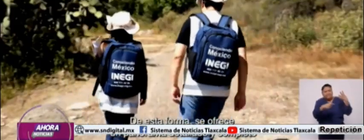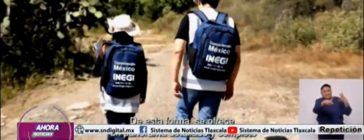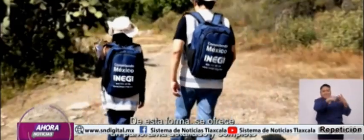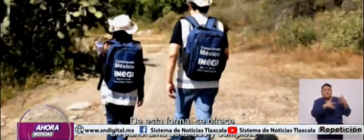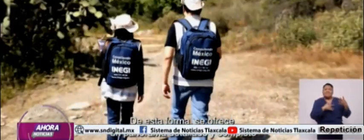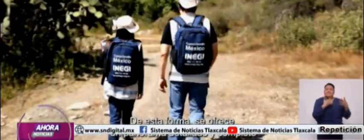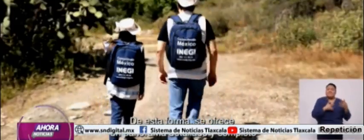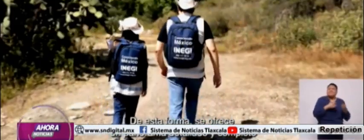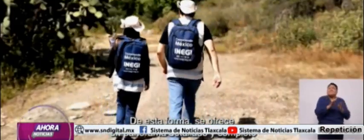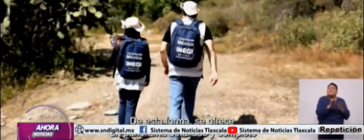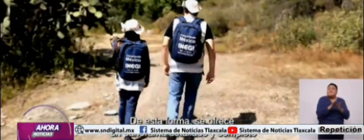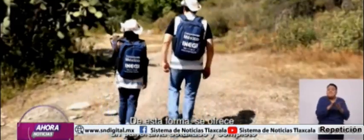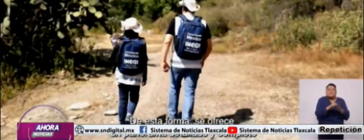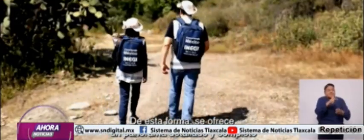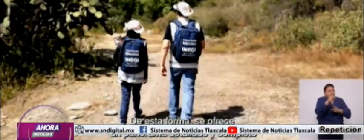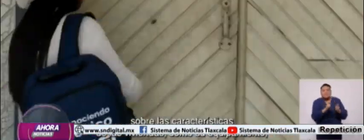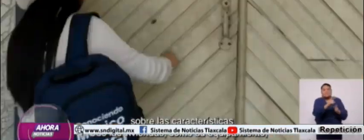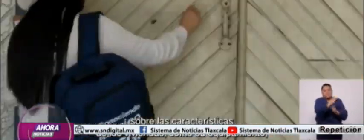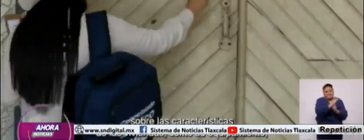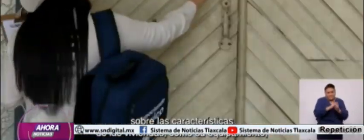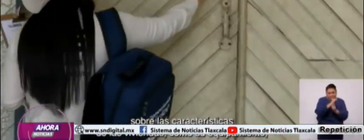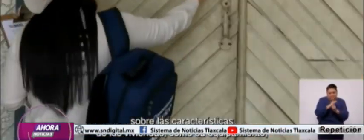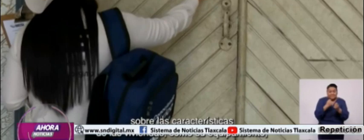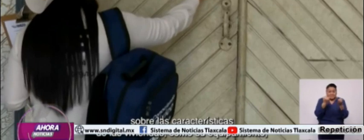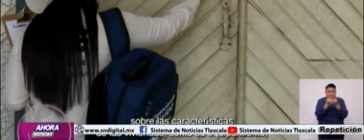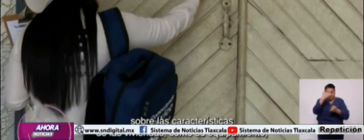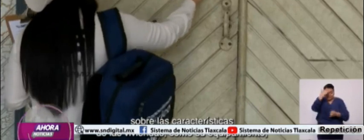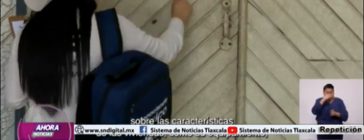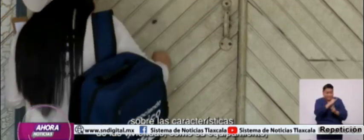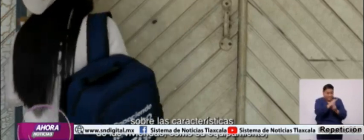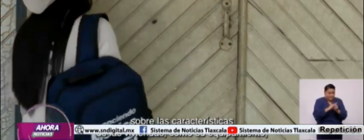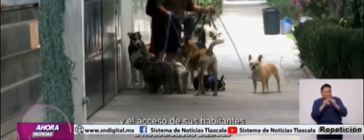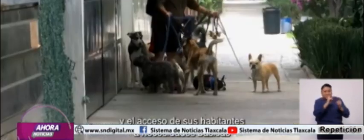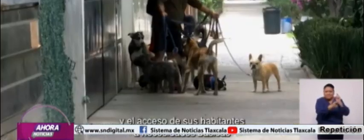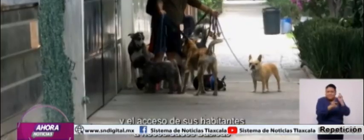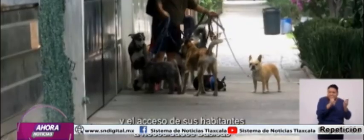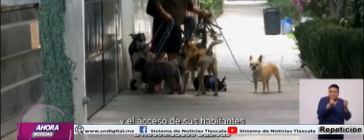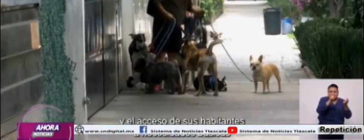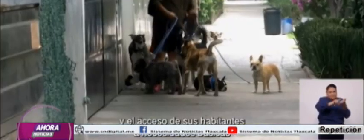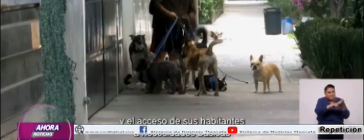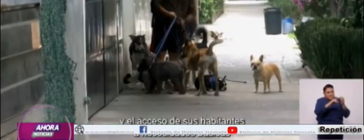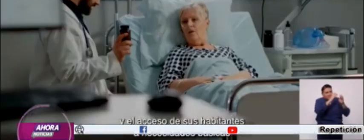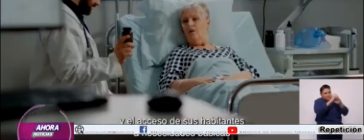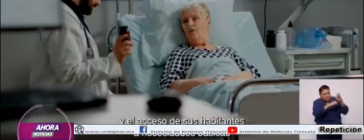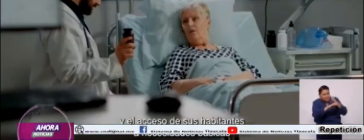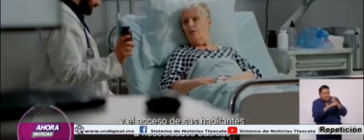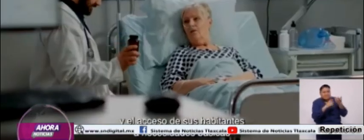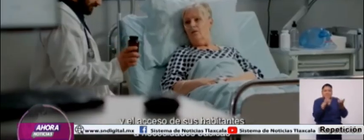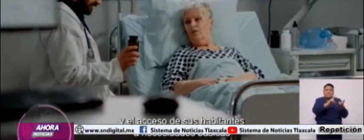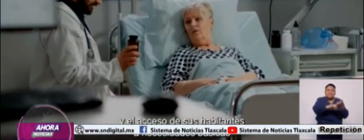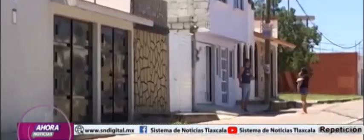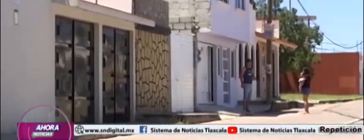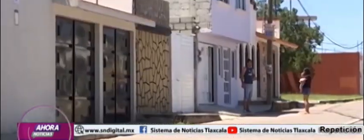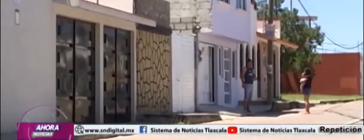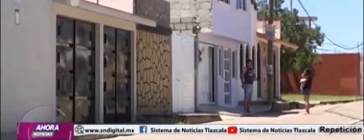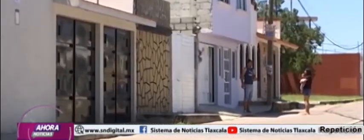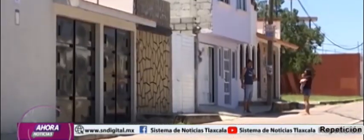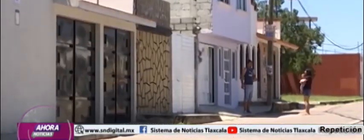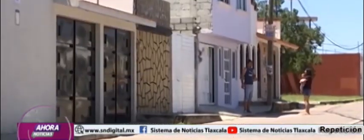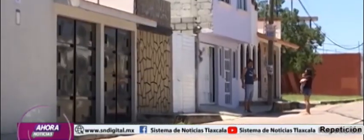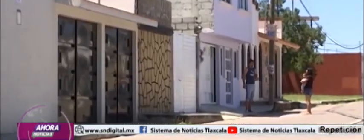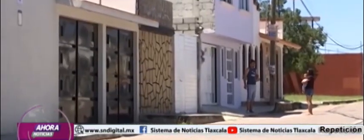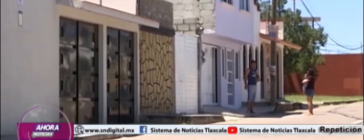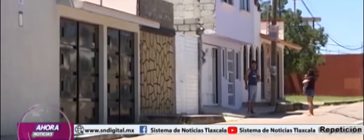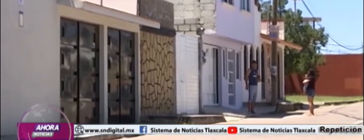el que participaron 3.124 entrevistadores, quienes llevaron a cabo la muestra en 105.525 viviendas, lo